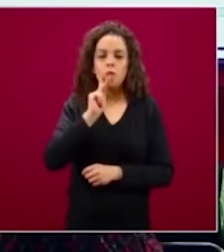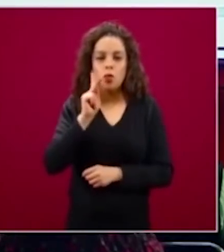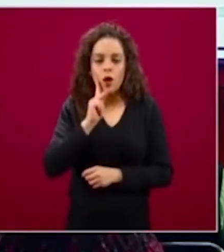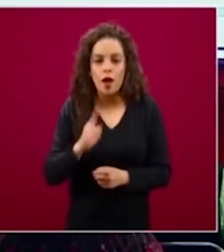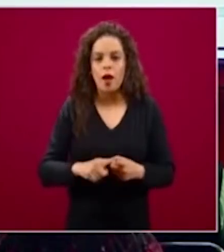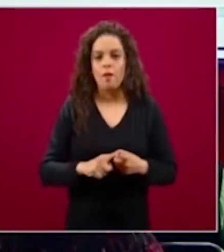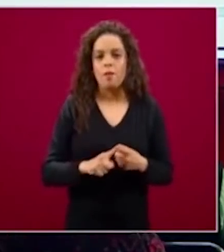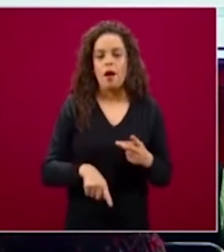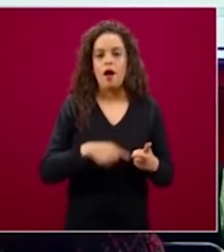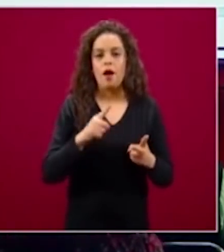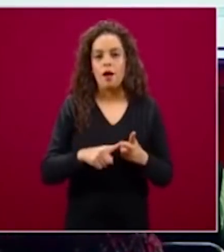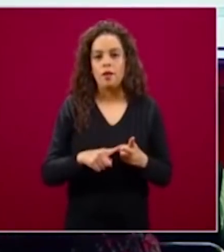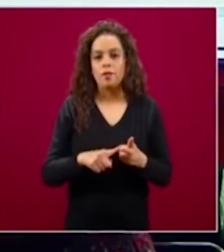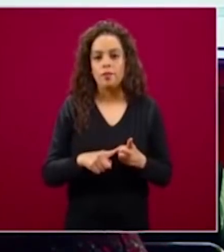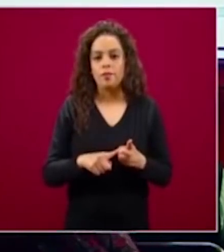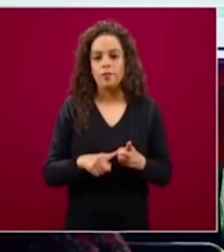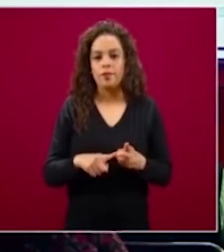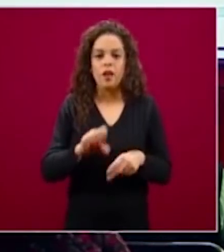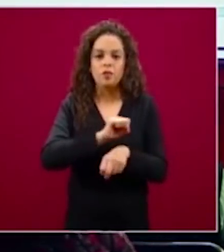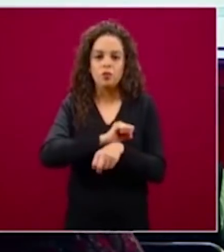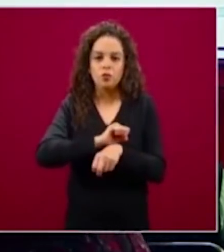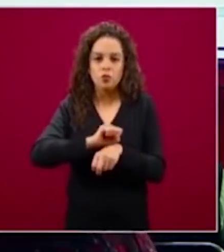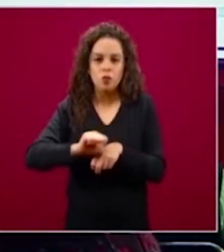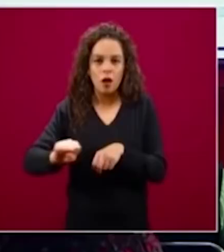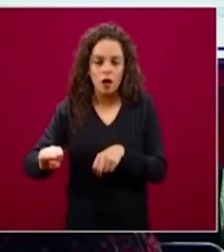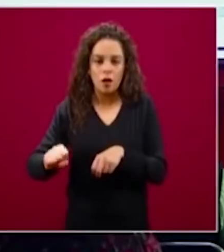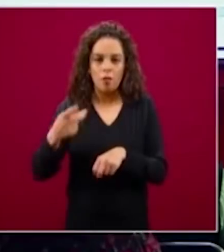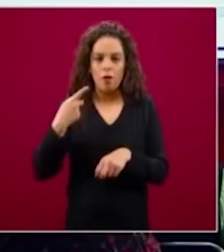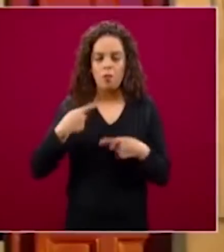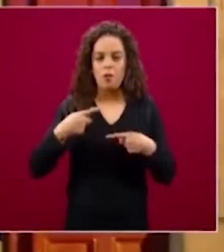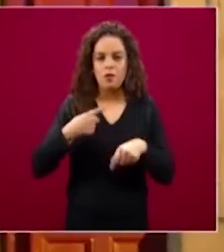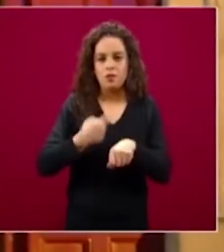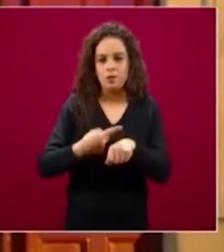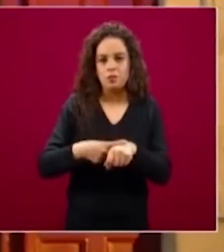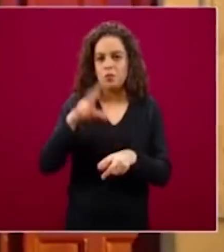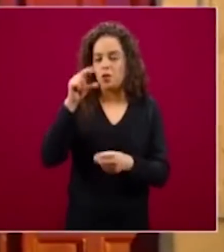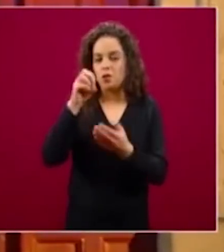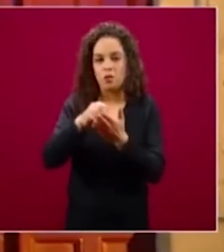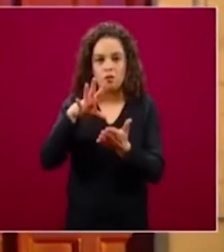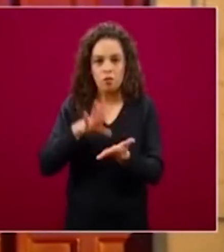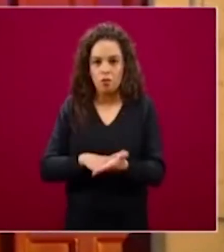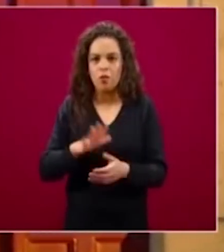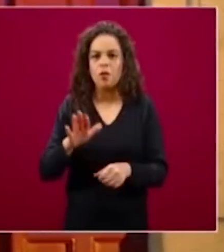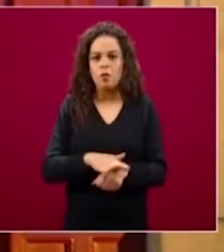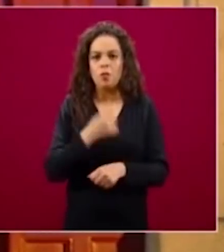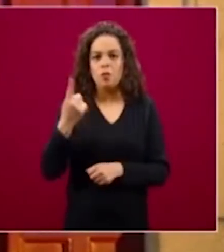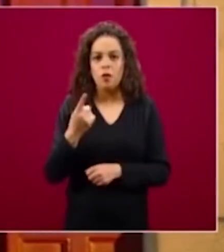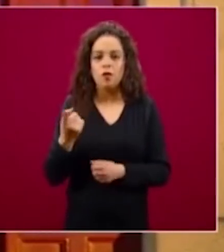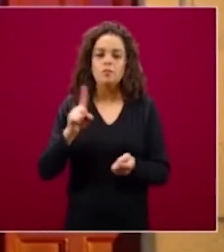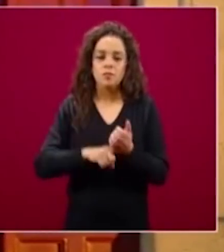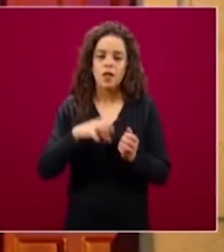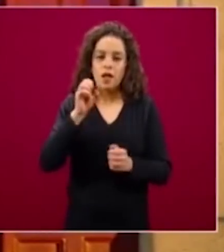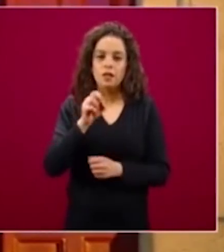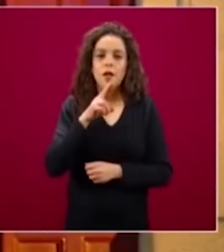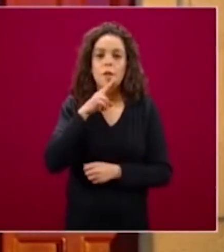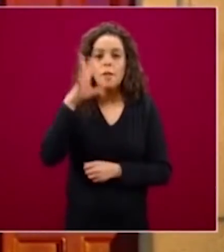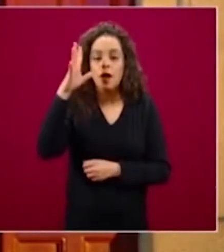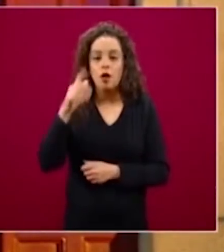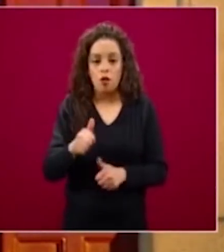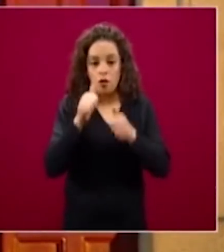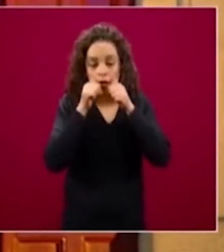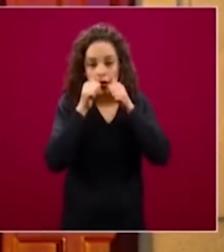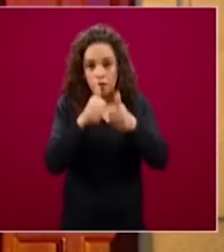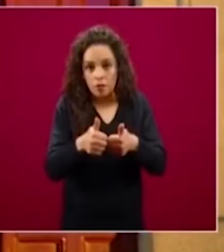casos leves que no se registran, que no se toman en cuenta porque es mejor privilegiar que